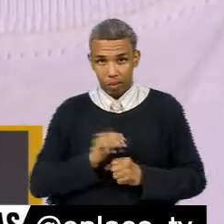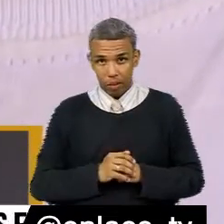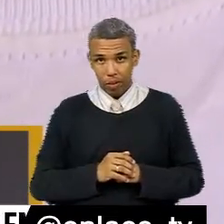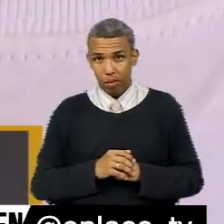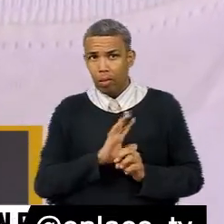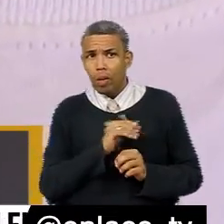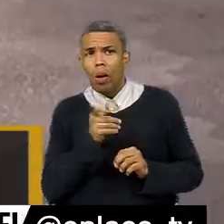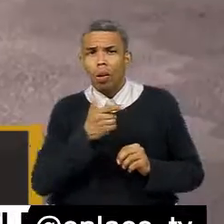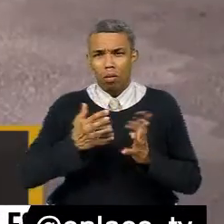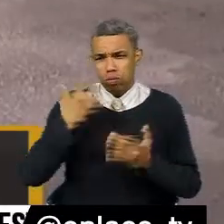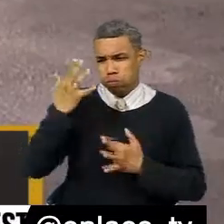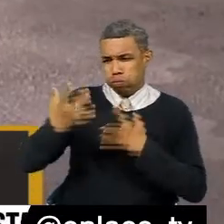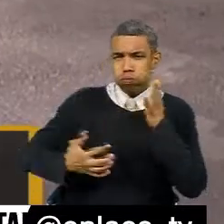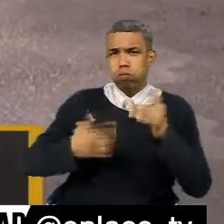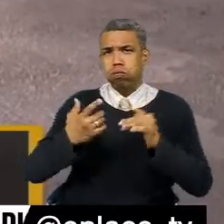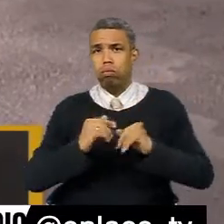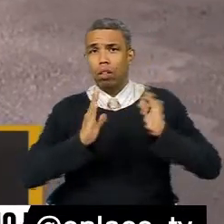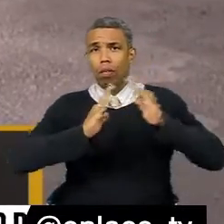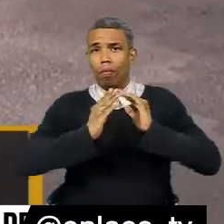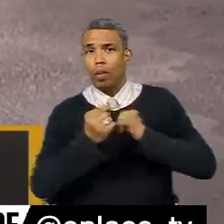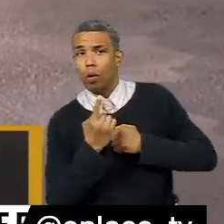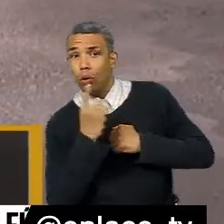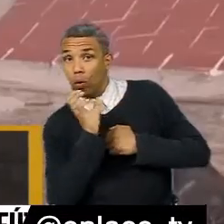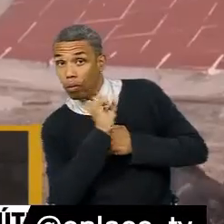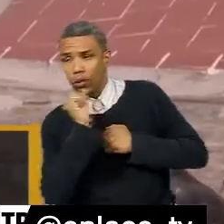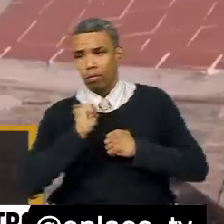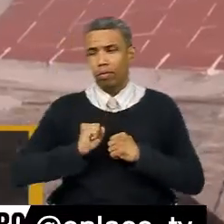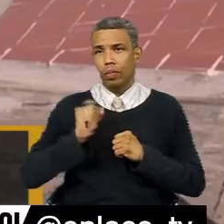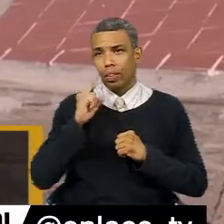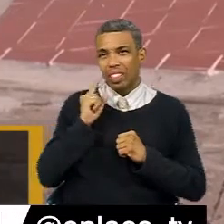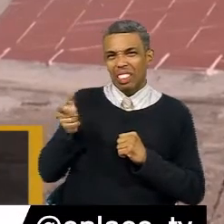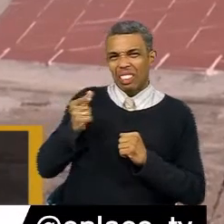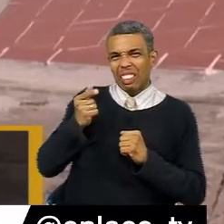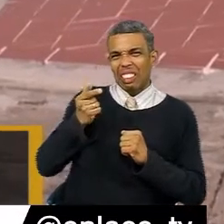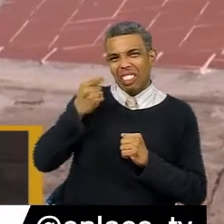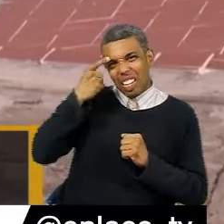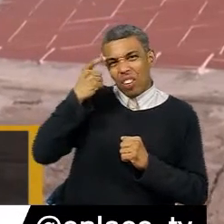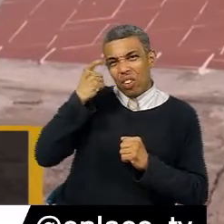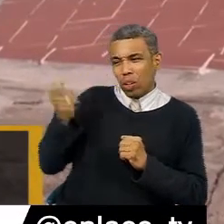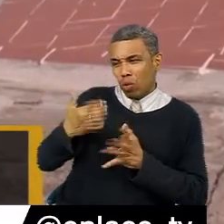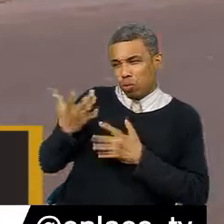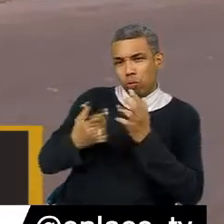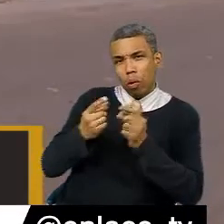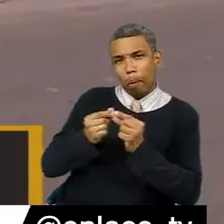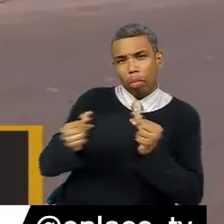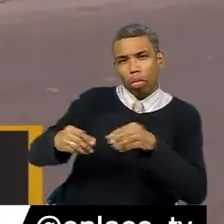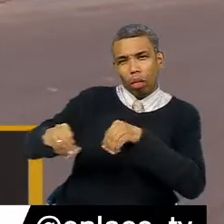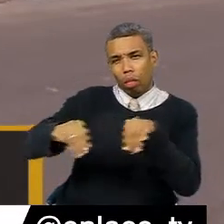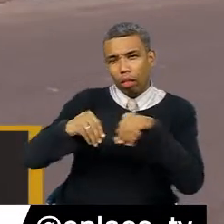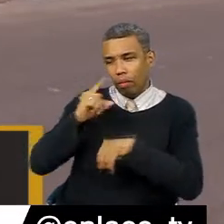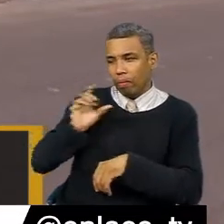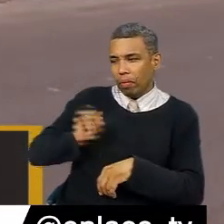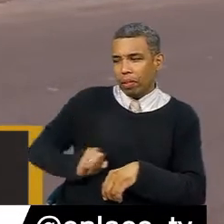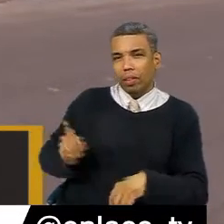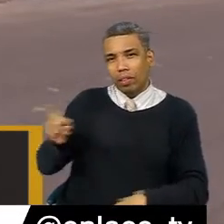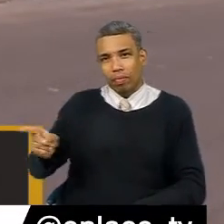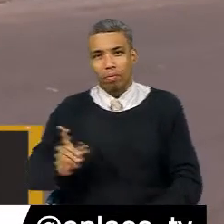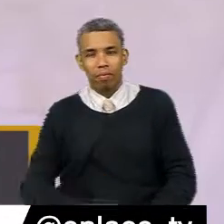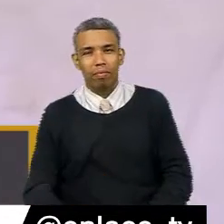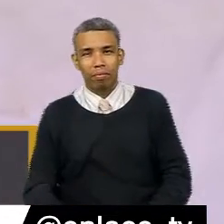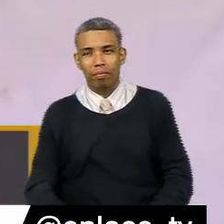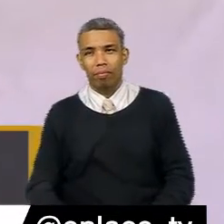de lo que estaba sucediendo. En el pavimento quedan aún las huellas del fuego sin que hasta el momento hayan sido atendido el llamado que se han retirado los restos de este velocípedo.